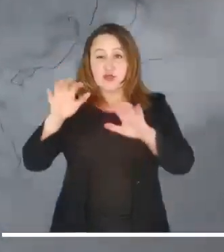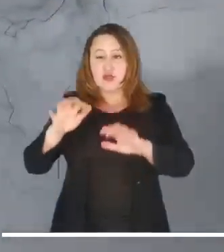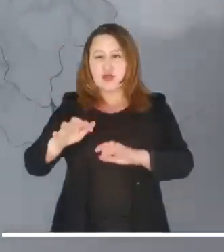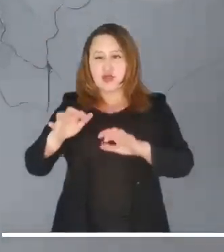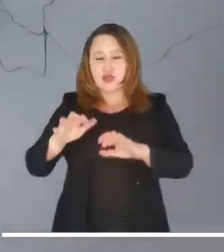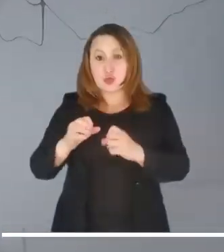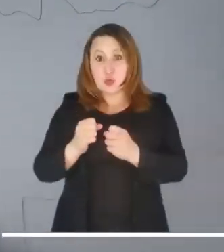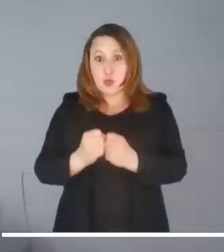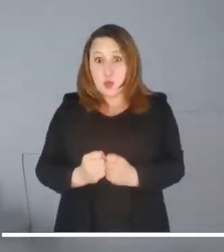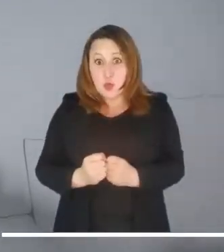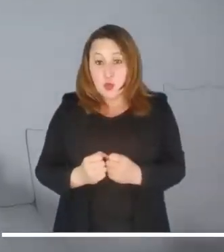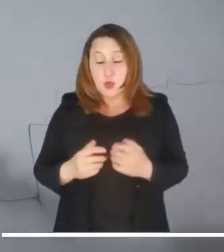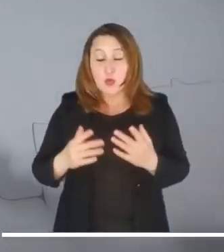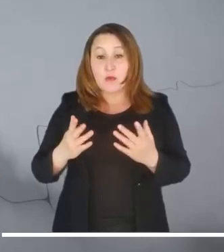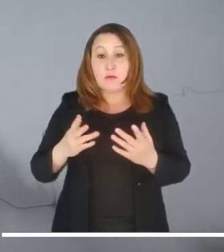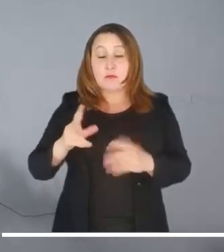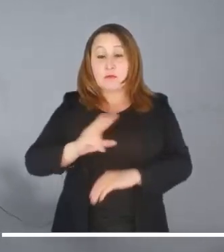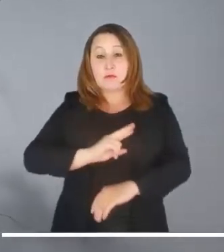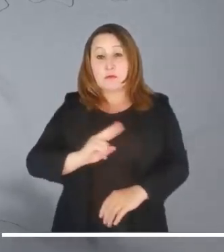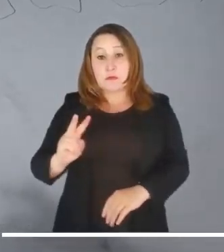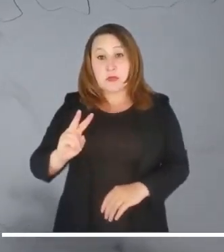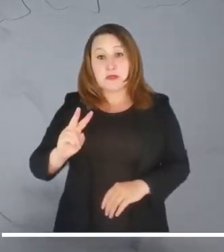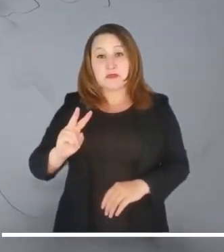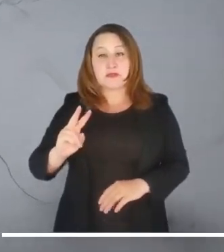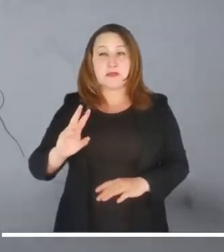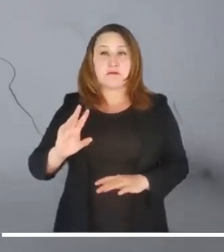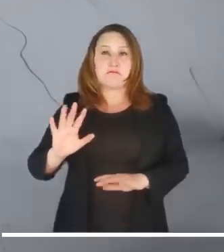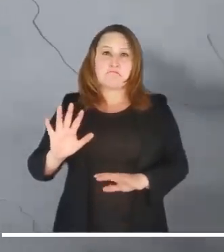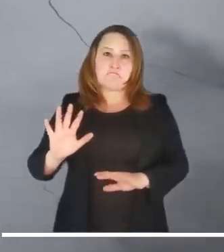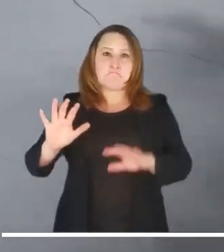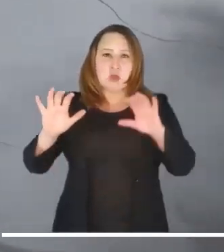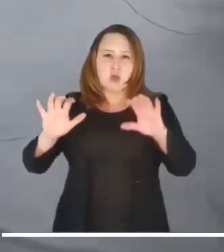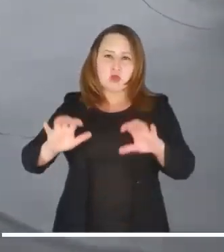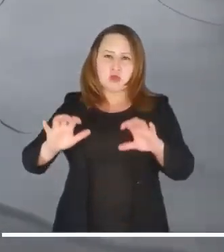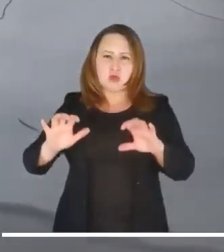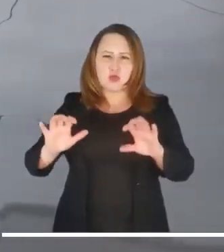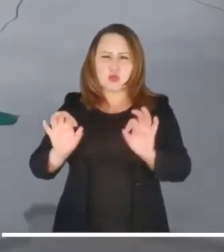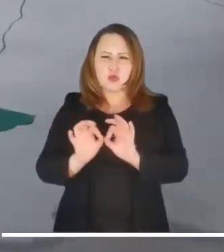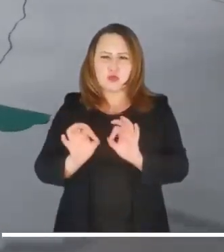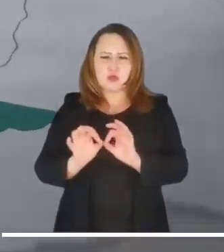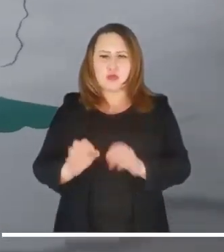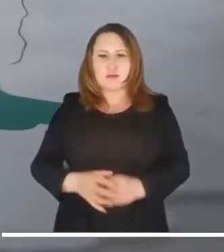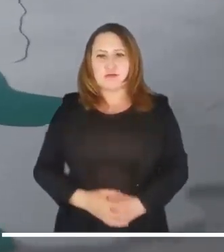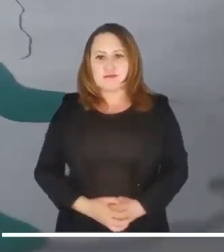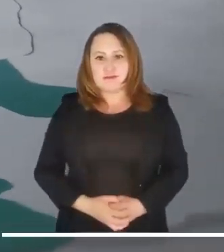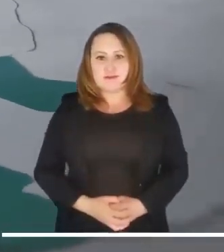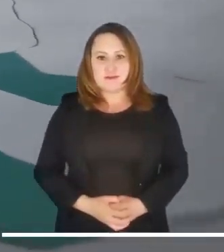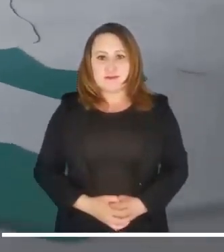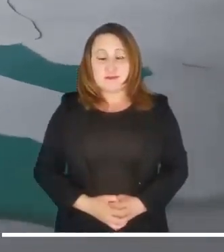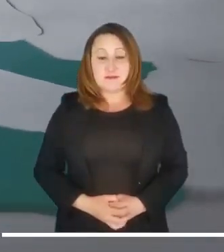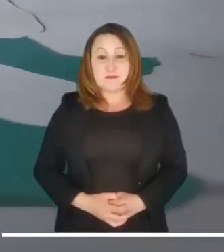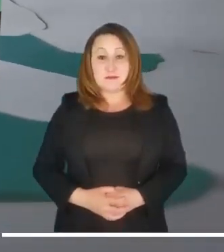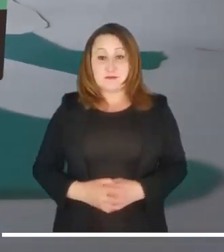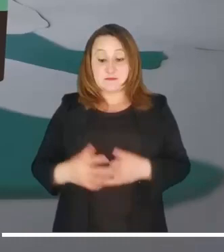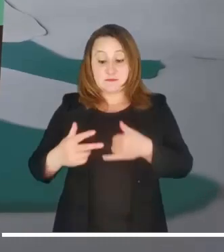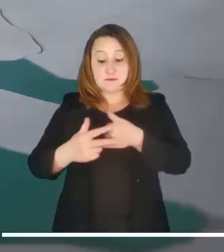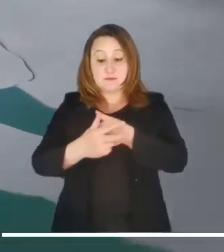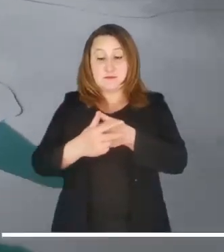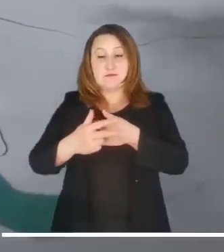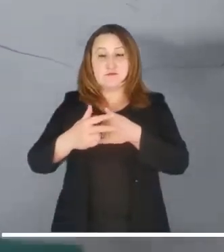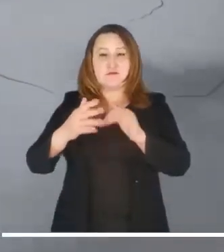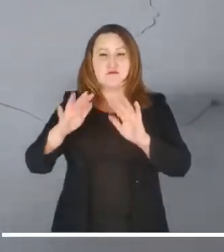Chocó, Cauca y Nariño se estiman lluvias significativas, mientras que en el Valle del Cauca se anuncian precipitaciones